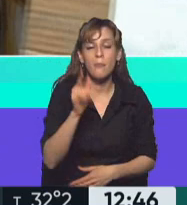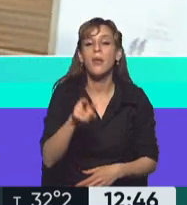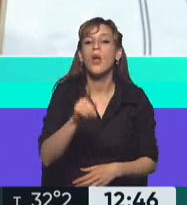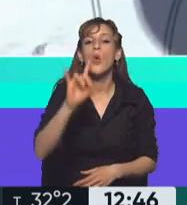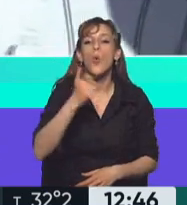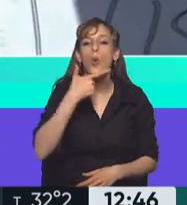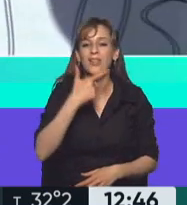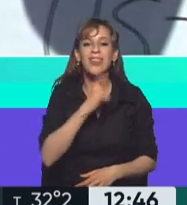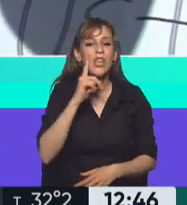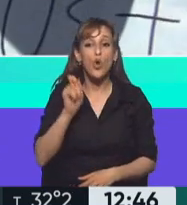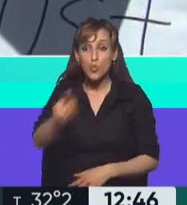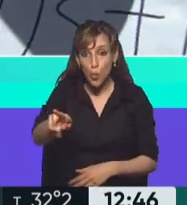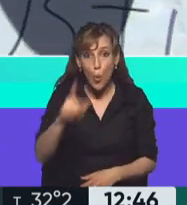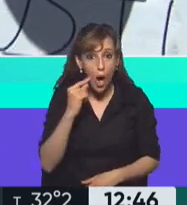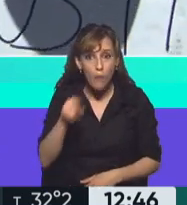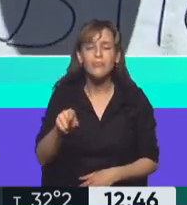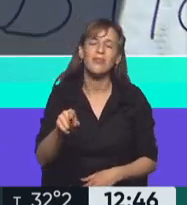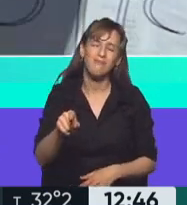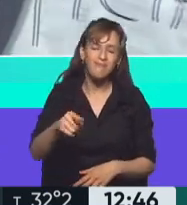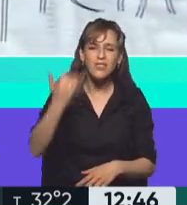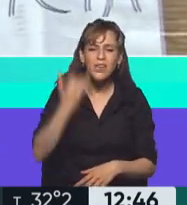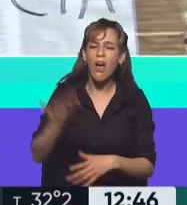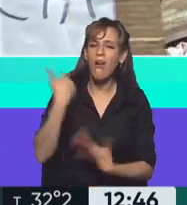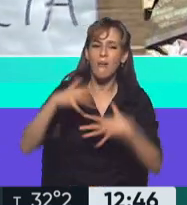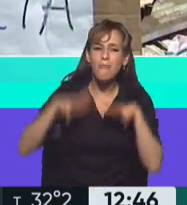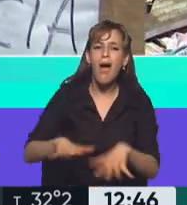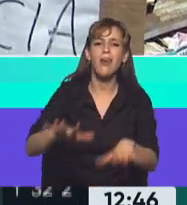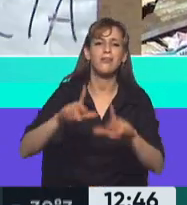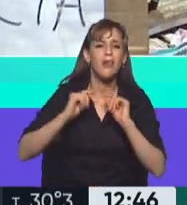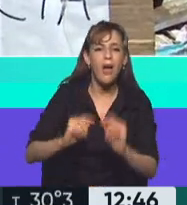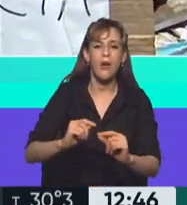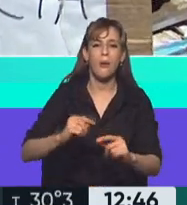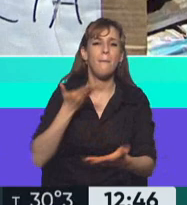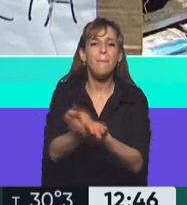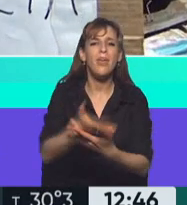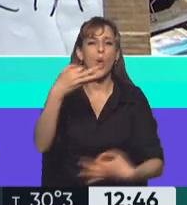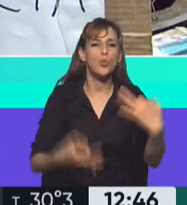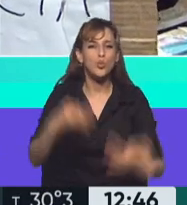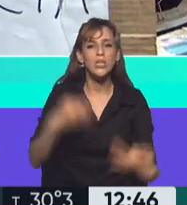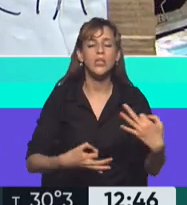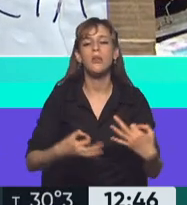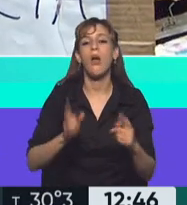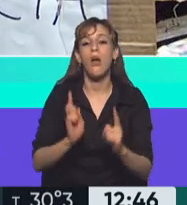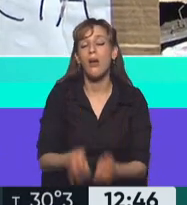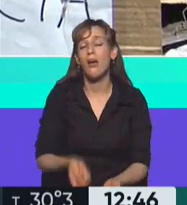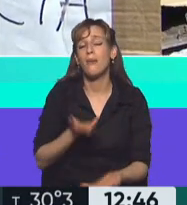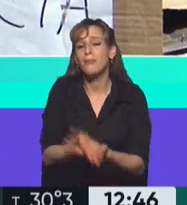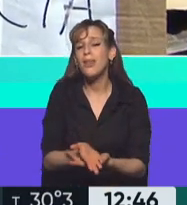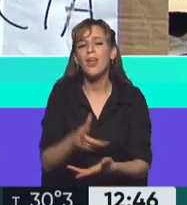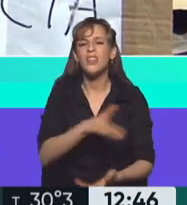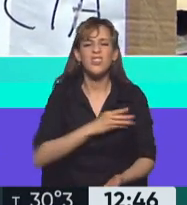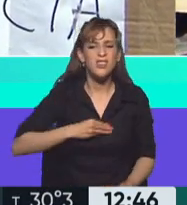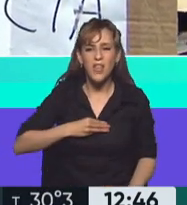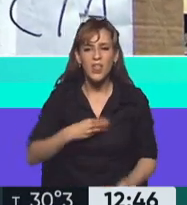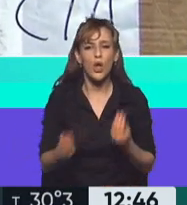Brandon. Bueno, Luis, estuvieron haciendo diferentes marchas, pedidos de justicia, cortando la colectora de este lugar. ¿Qué sienten en este